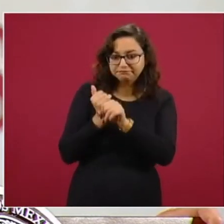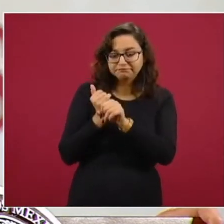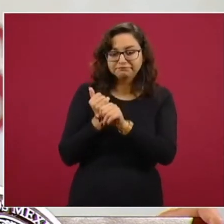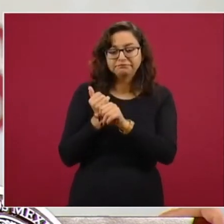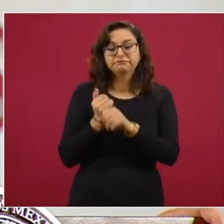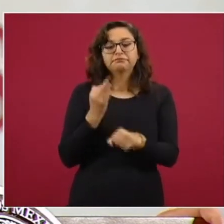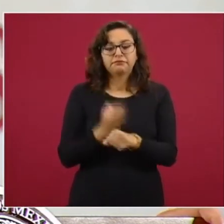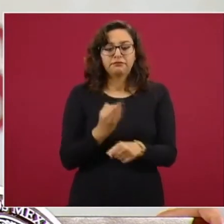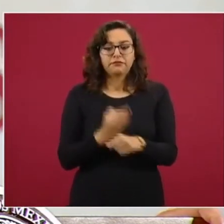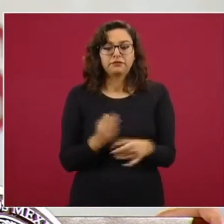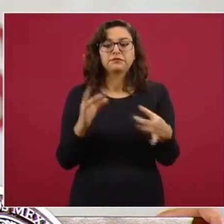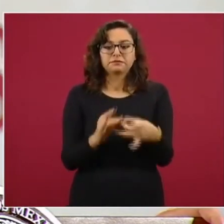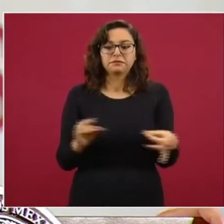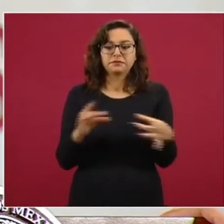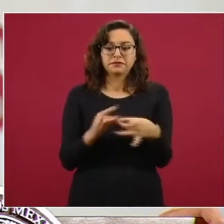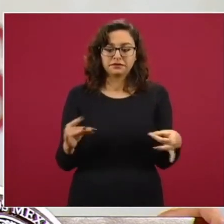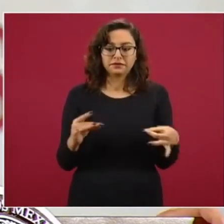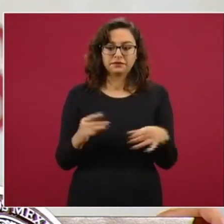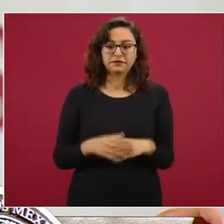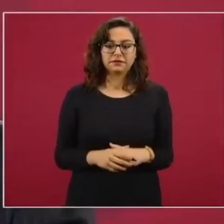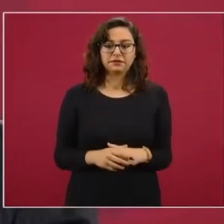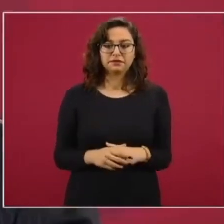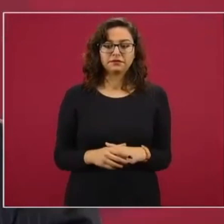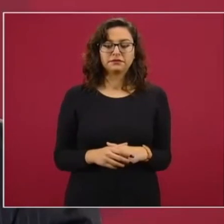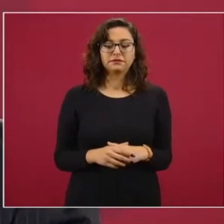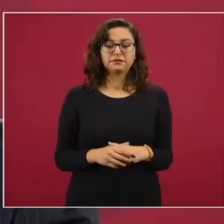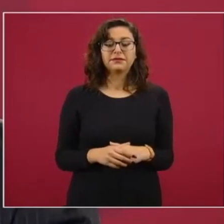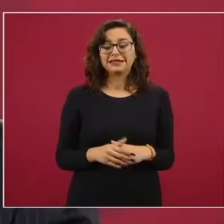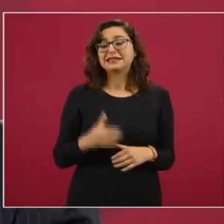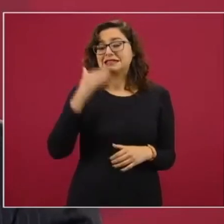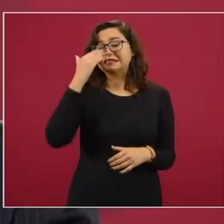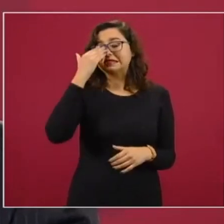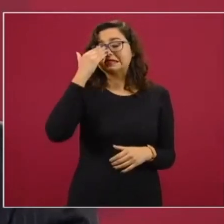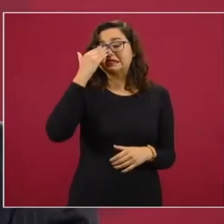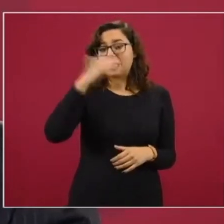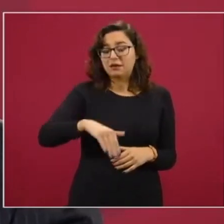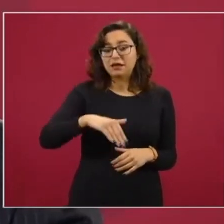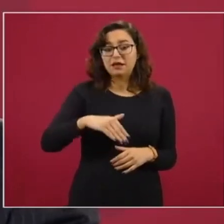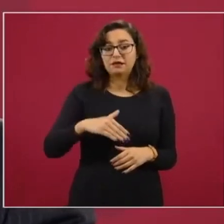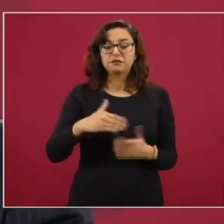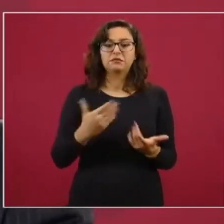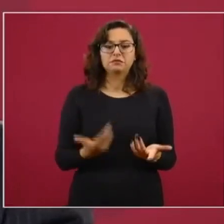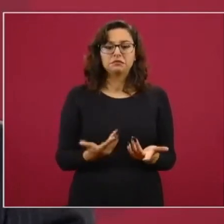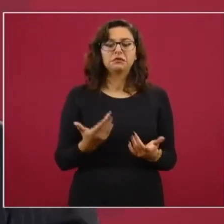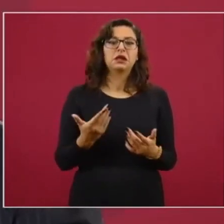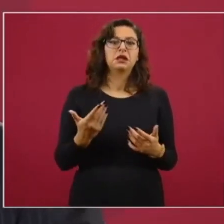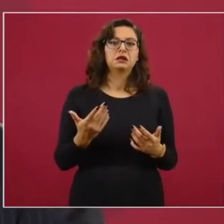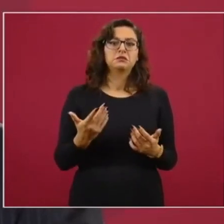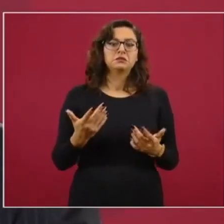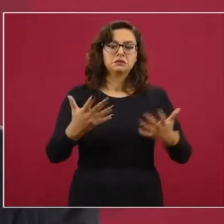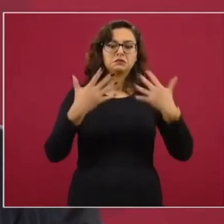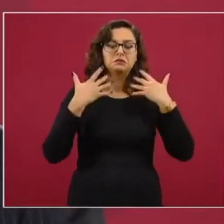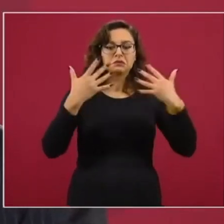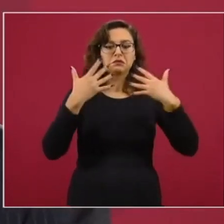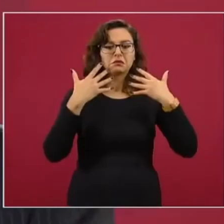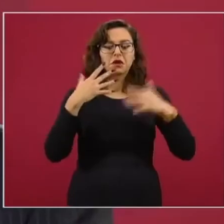comento ahora. Sí se conoce en términos generales que en temperaturas más altas se